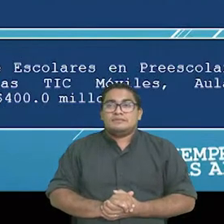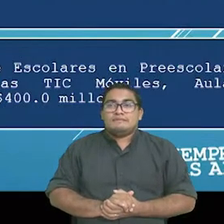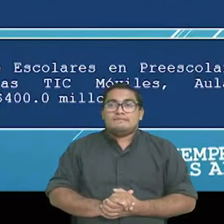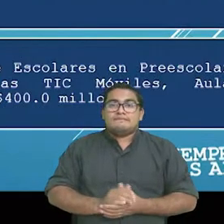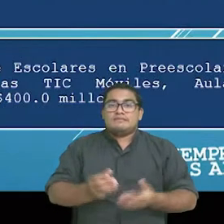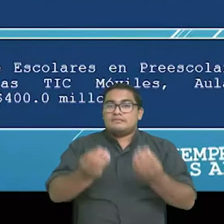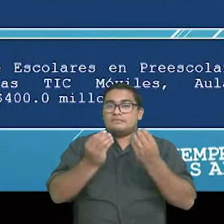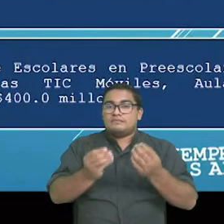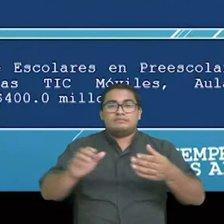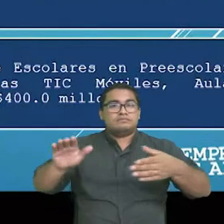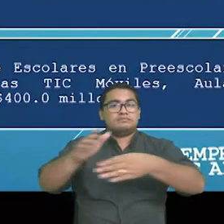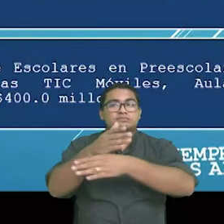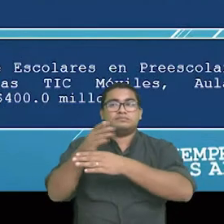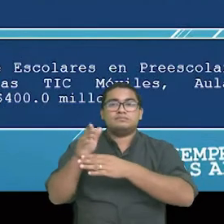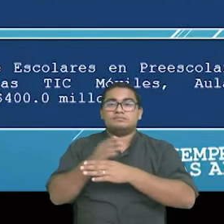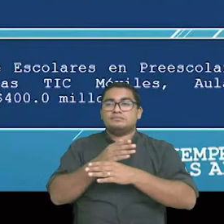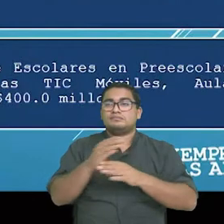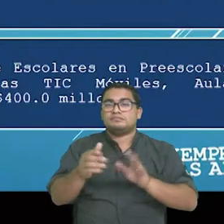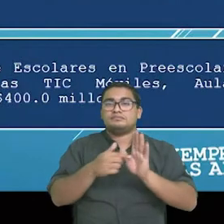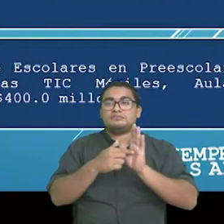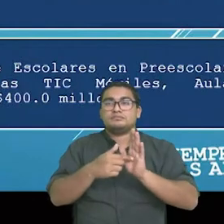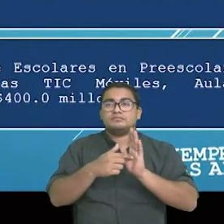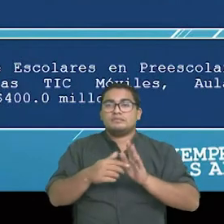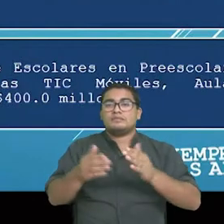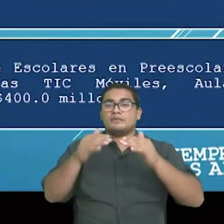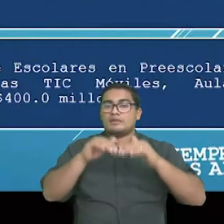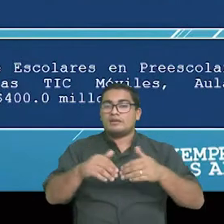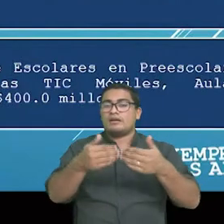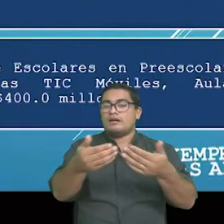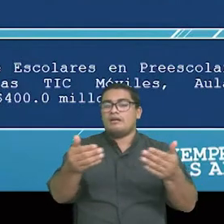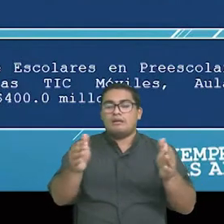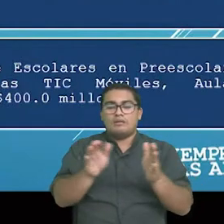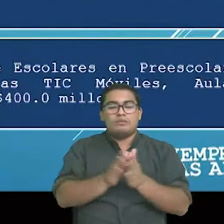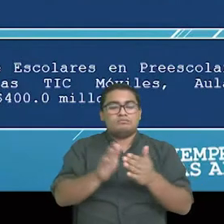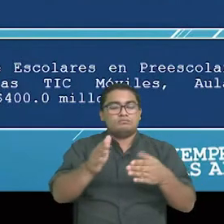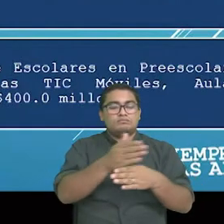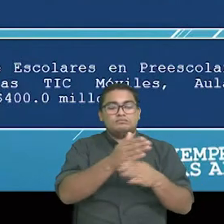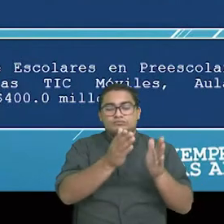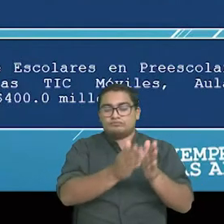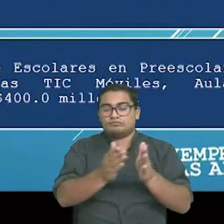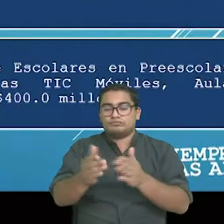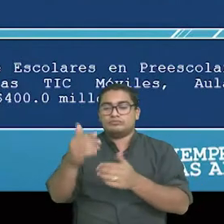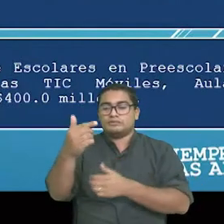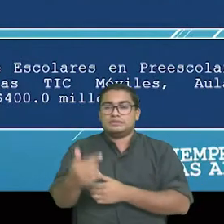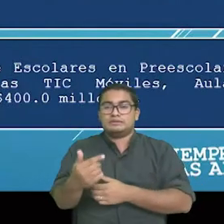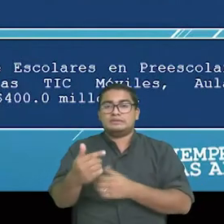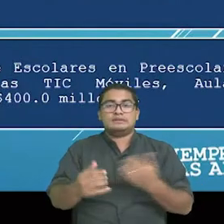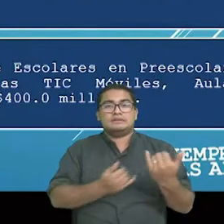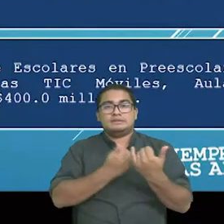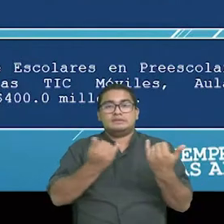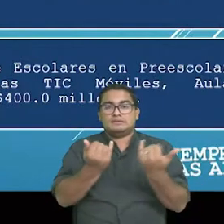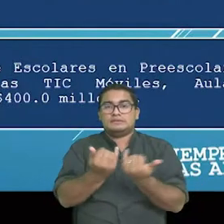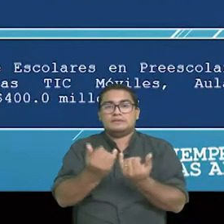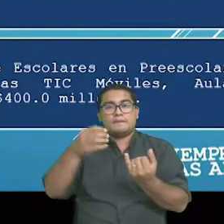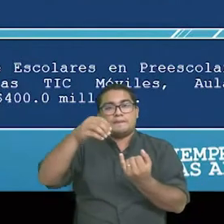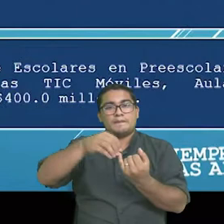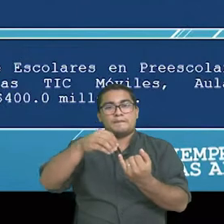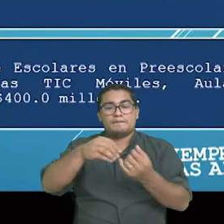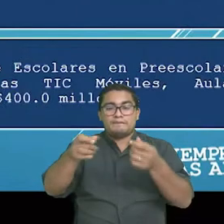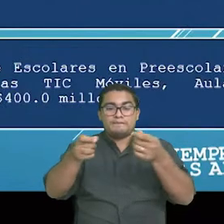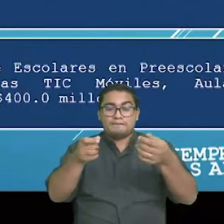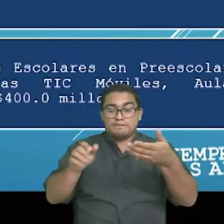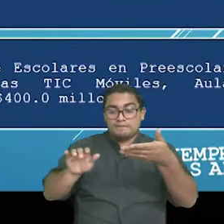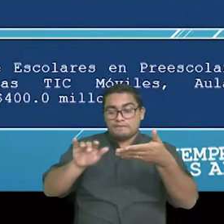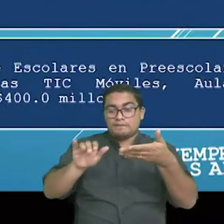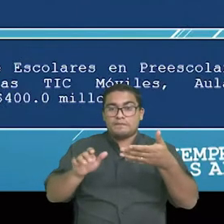de muchos otros elementos que se han dado, por ejemplo, con aulas multigrado, elementos del Instituto Técnico de Administración, mejoramientos de los centros